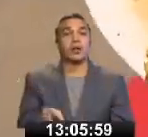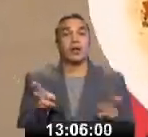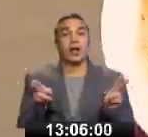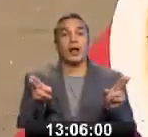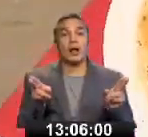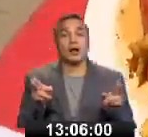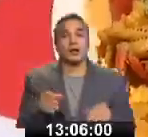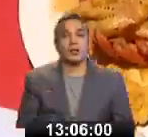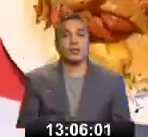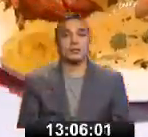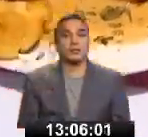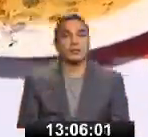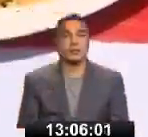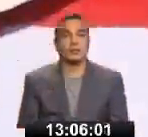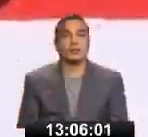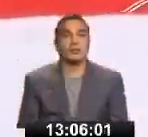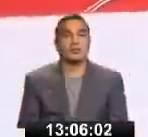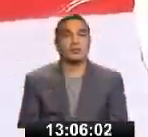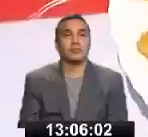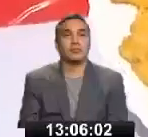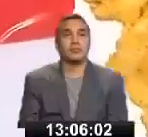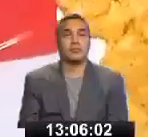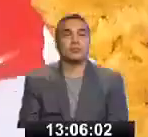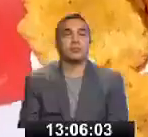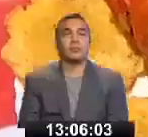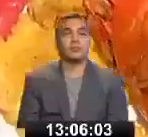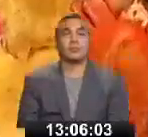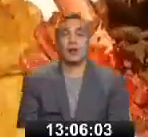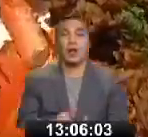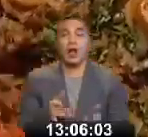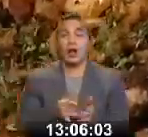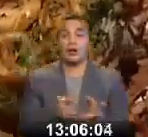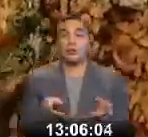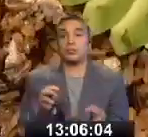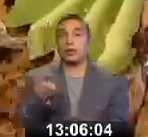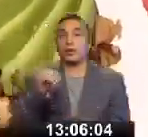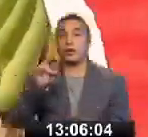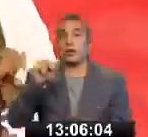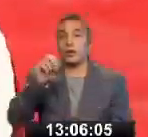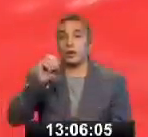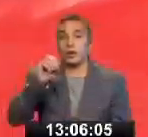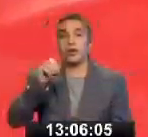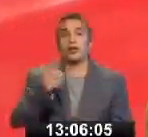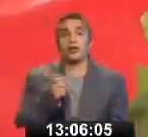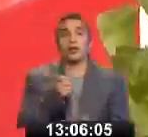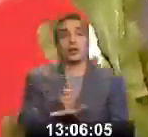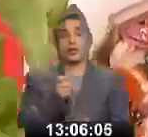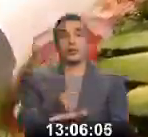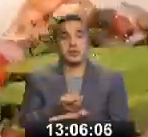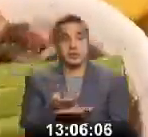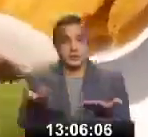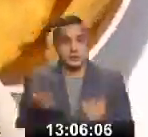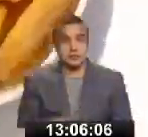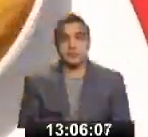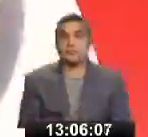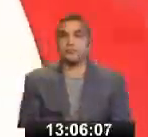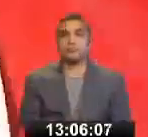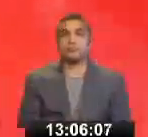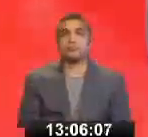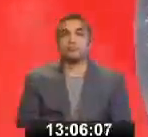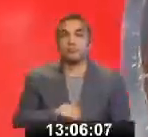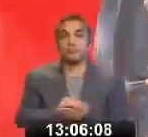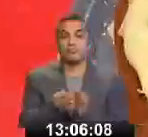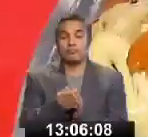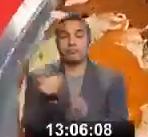aquí. Pasamos por el arroz marinero. Todo esto han preparado también, ceviche marinero. Por acá un espectacular corviche de